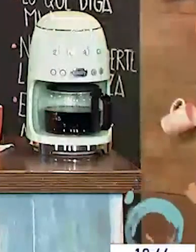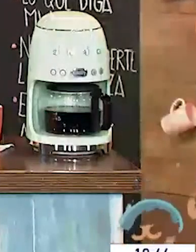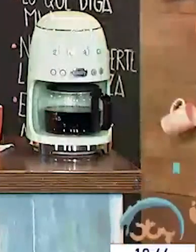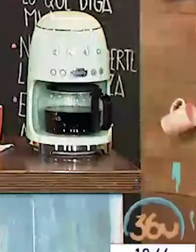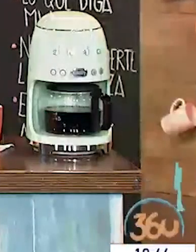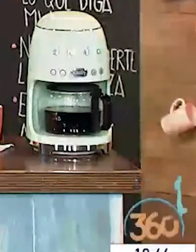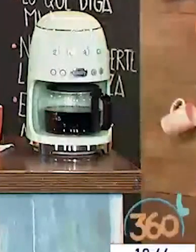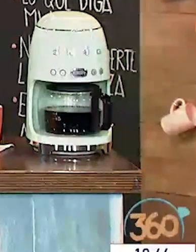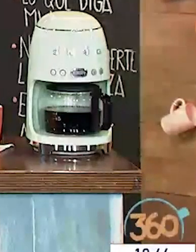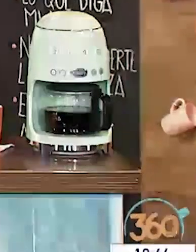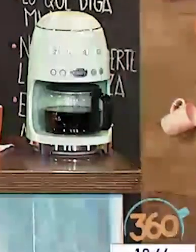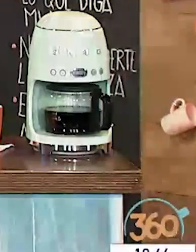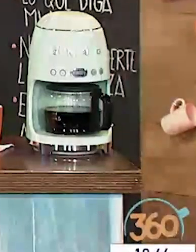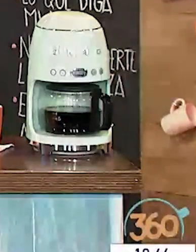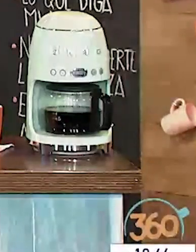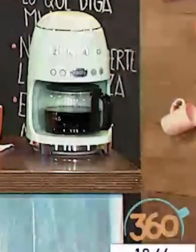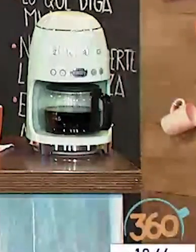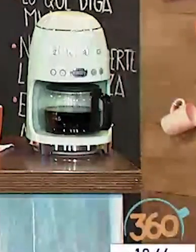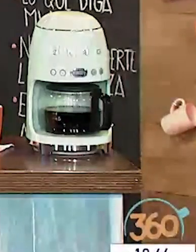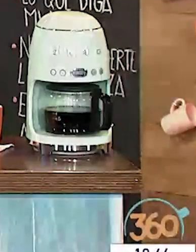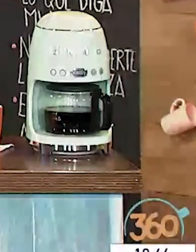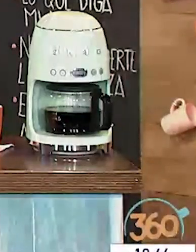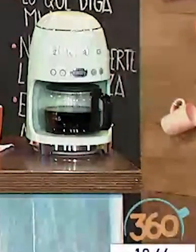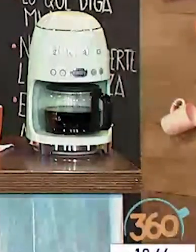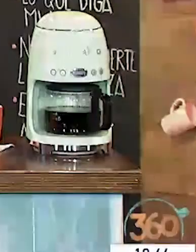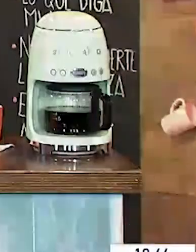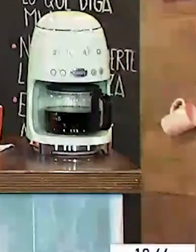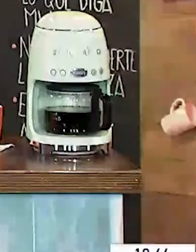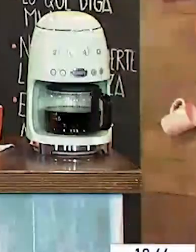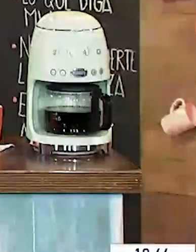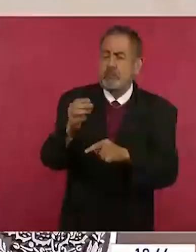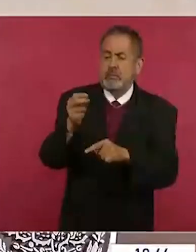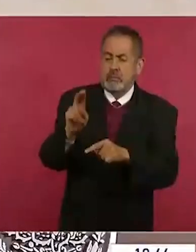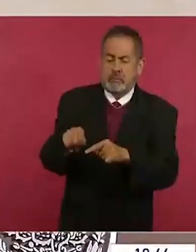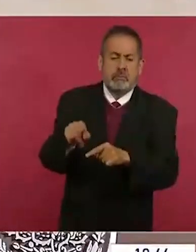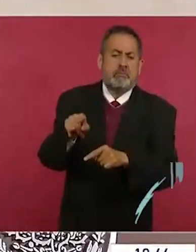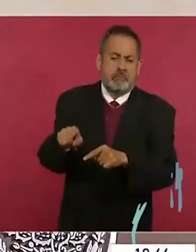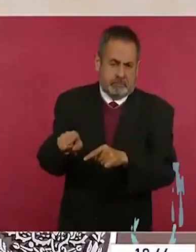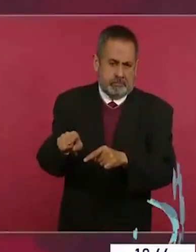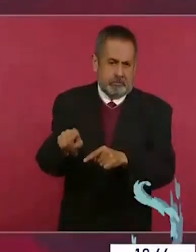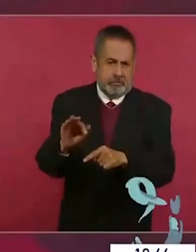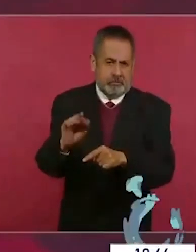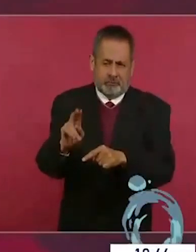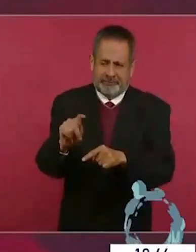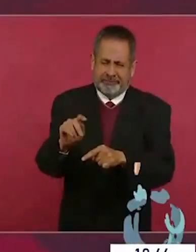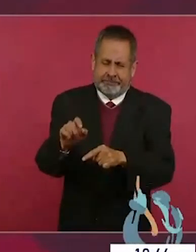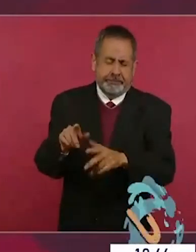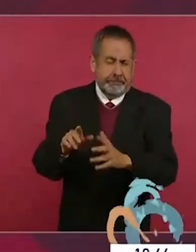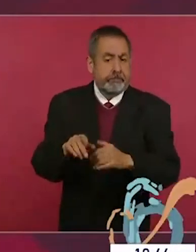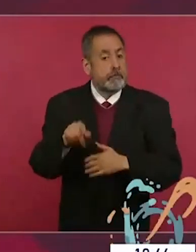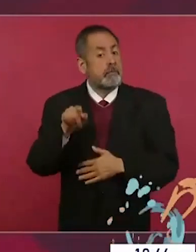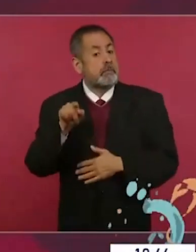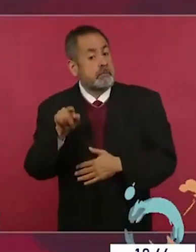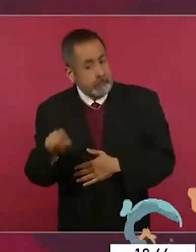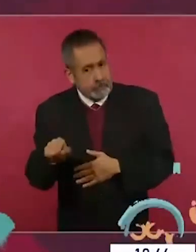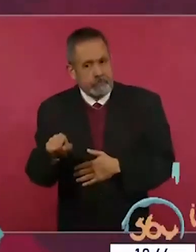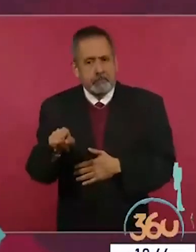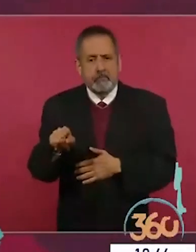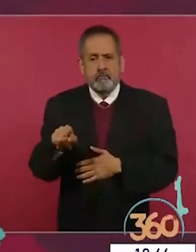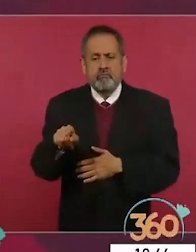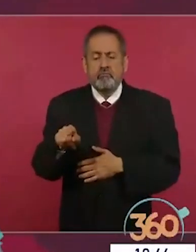Héctor Vasconcelos. Vamos a ver parte del anuncio. Va a